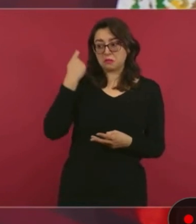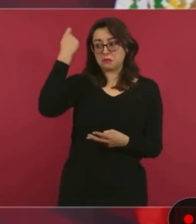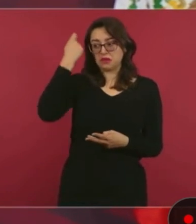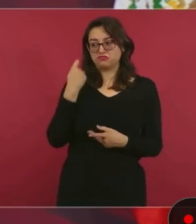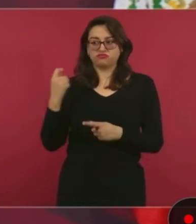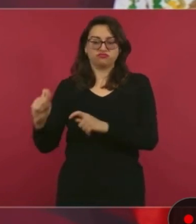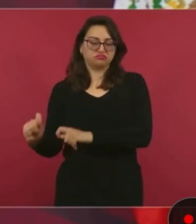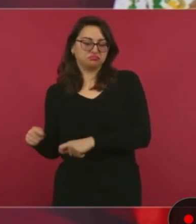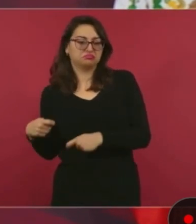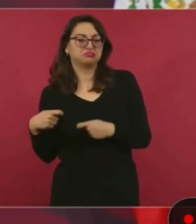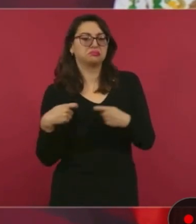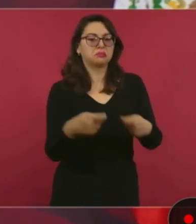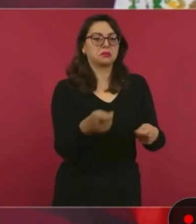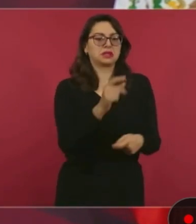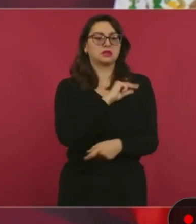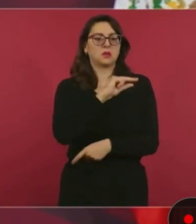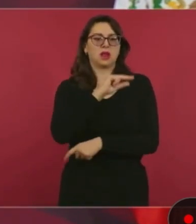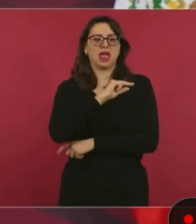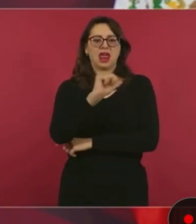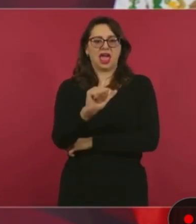trabajadores,